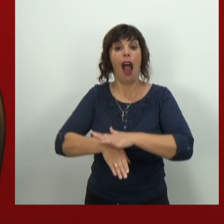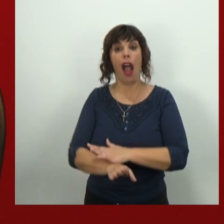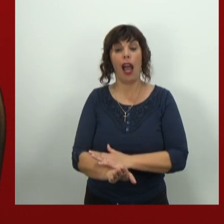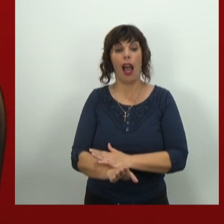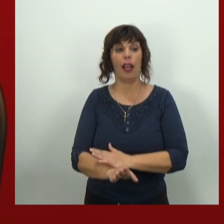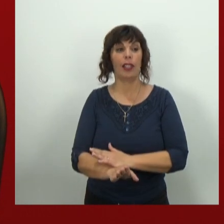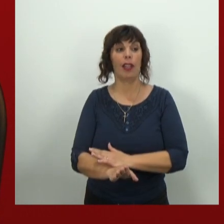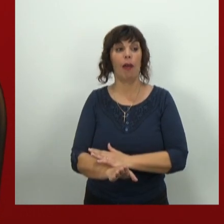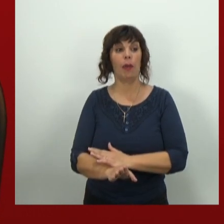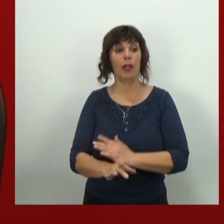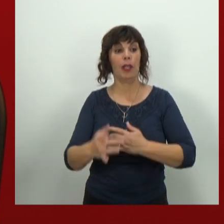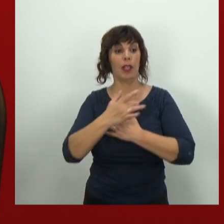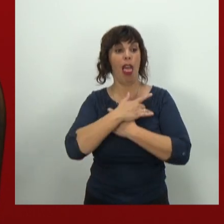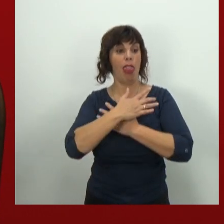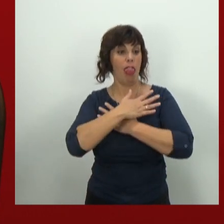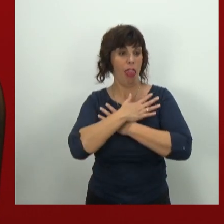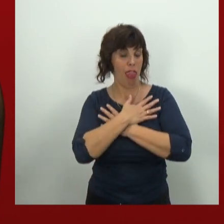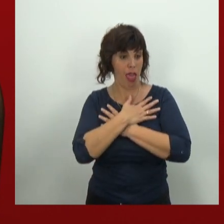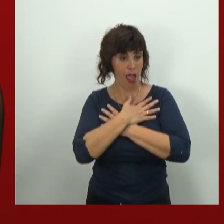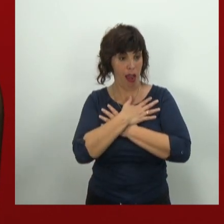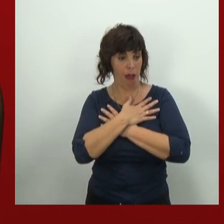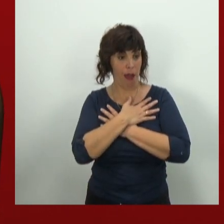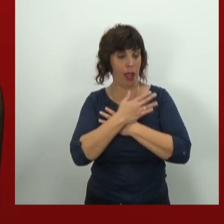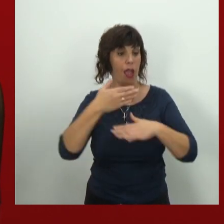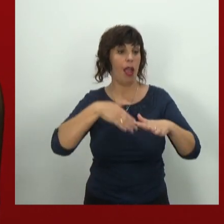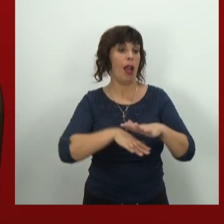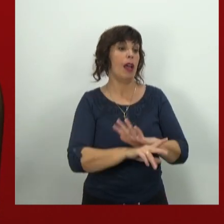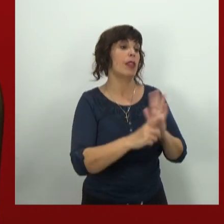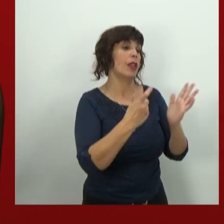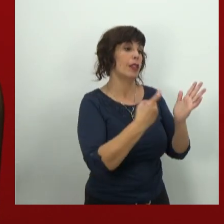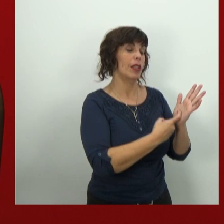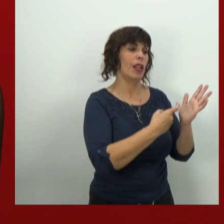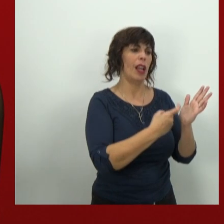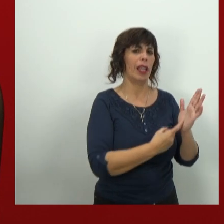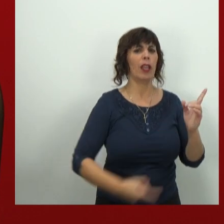nacido bajo la ley, para librar a todos los que estaban bajo la ley.